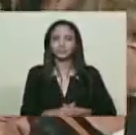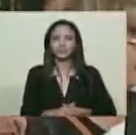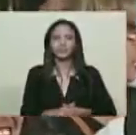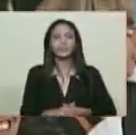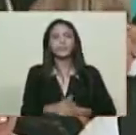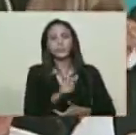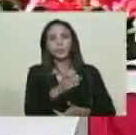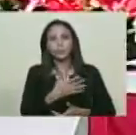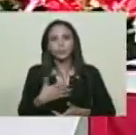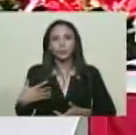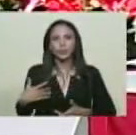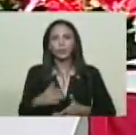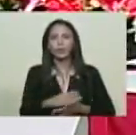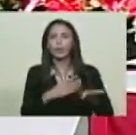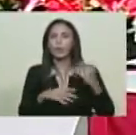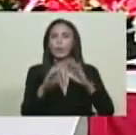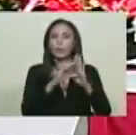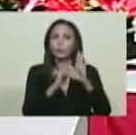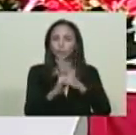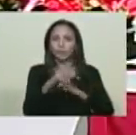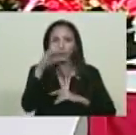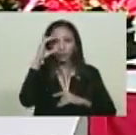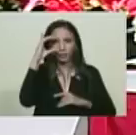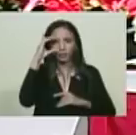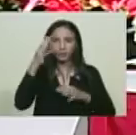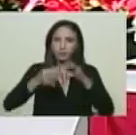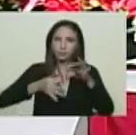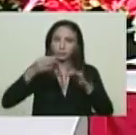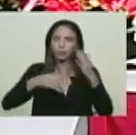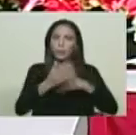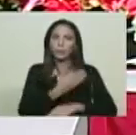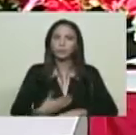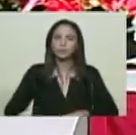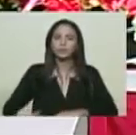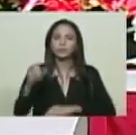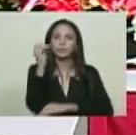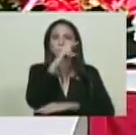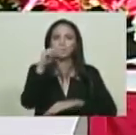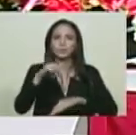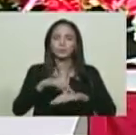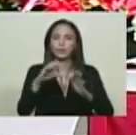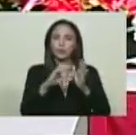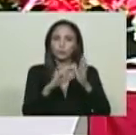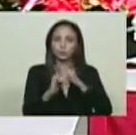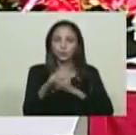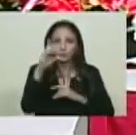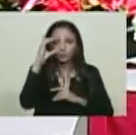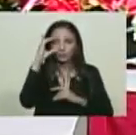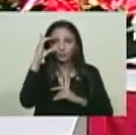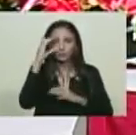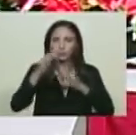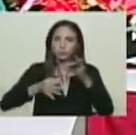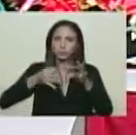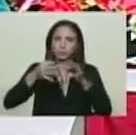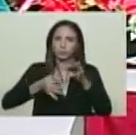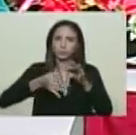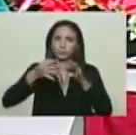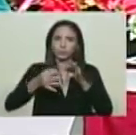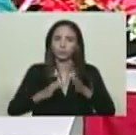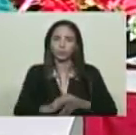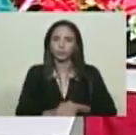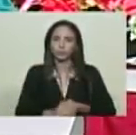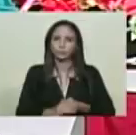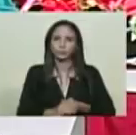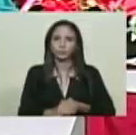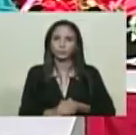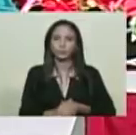Bueno, yo quisiera que el constituyente, la constituyente presidenta Delcy Rodríguez, quítense de